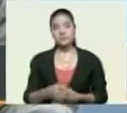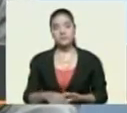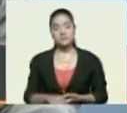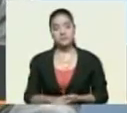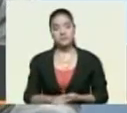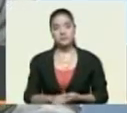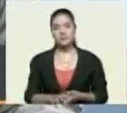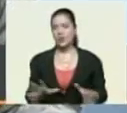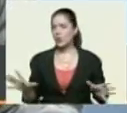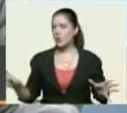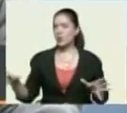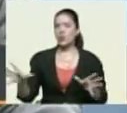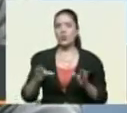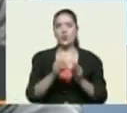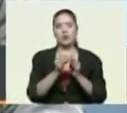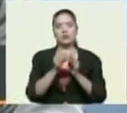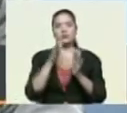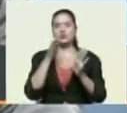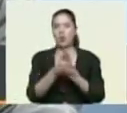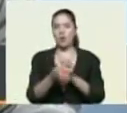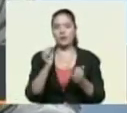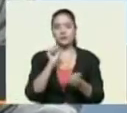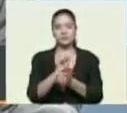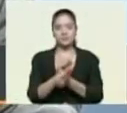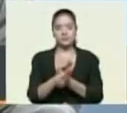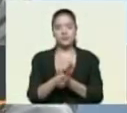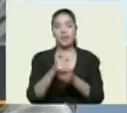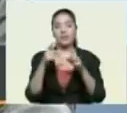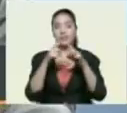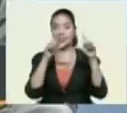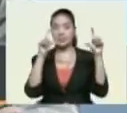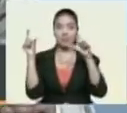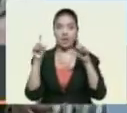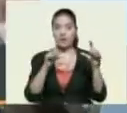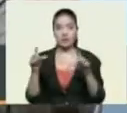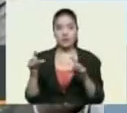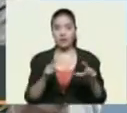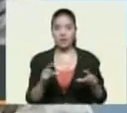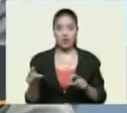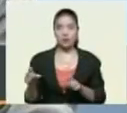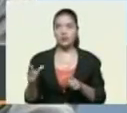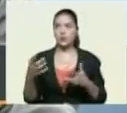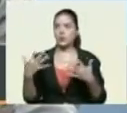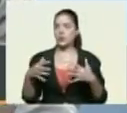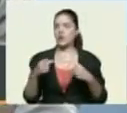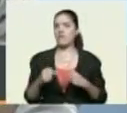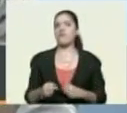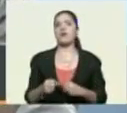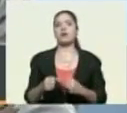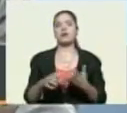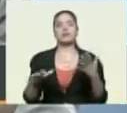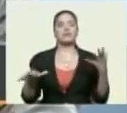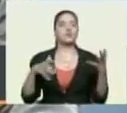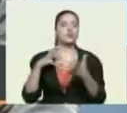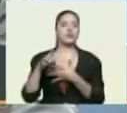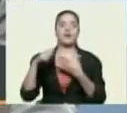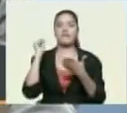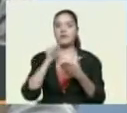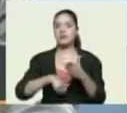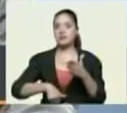como balance sobre este tema del tráfico de billetes, del nuevo cono monetario que ha causado el